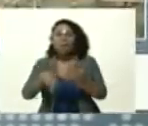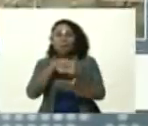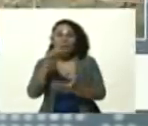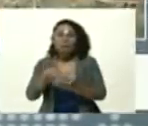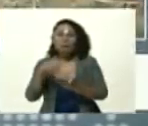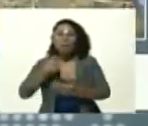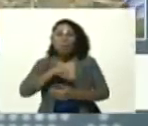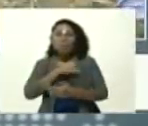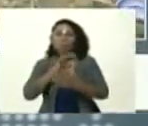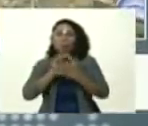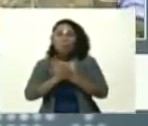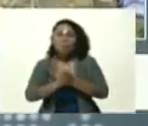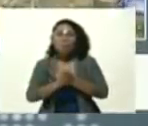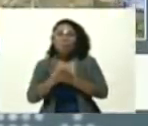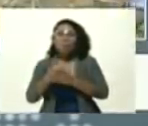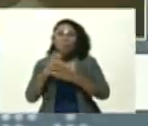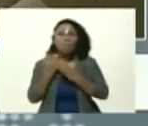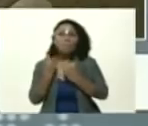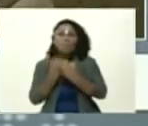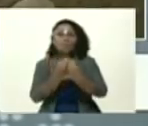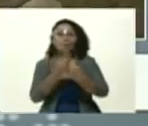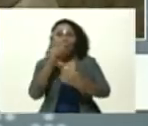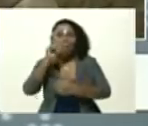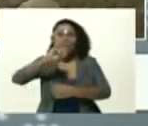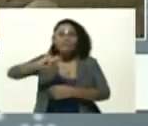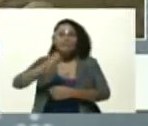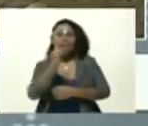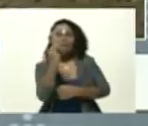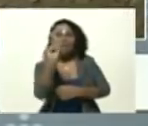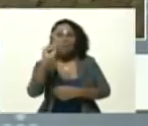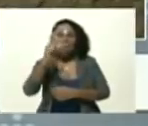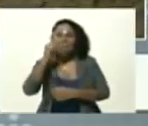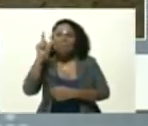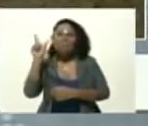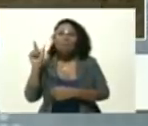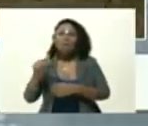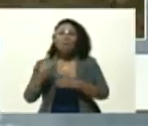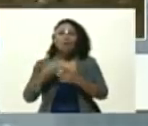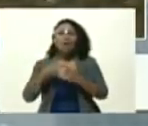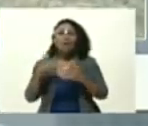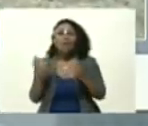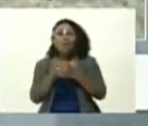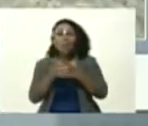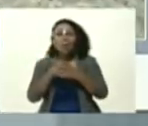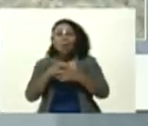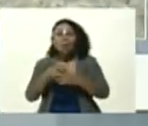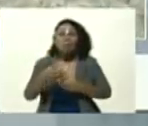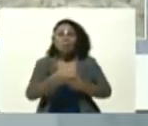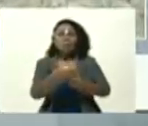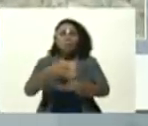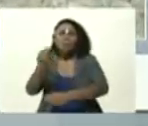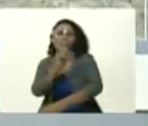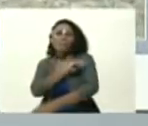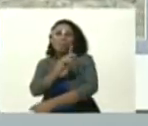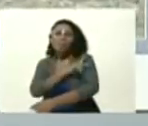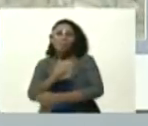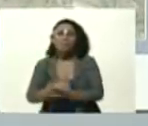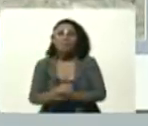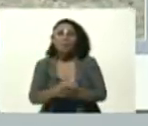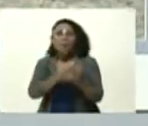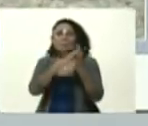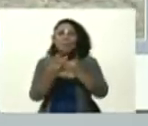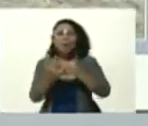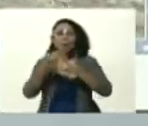nuestro amigo, compañero Jason Guzmán, a Iván Puliti, al Cuerpo de Bomberos y Protección Civil, el Barrio Nuevo,